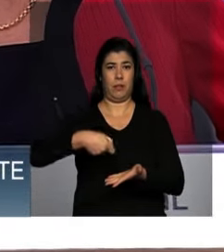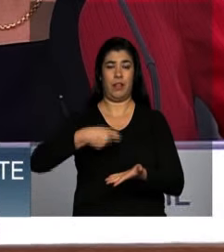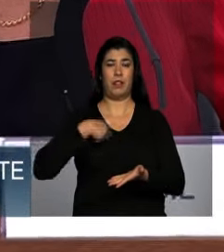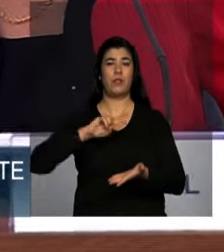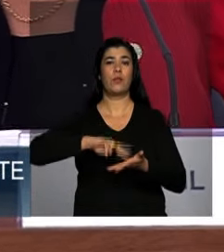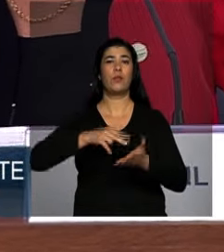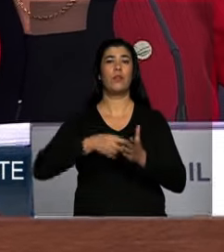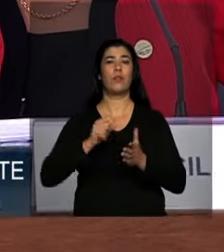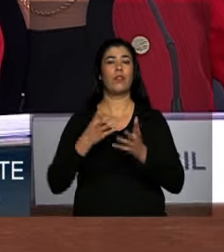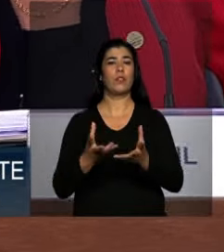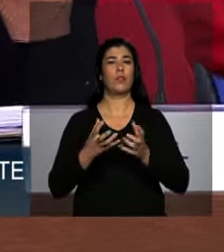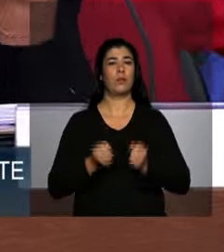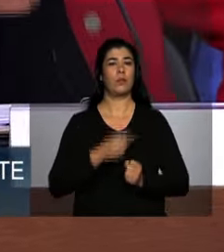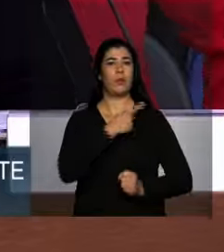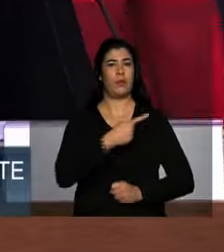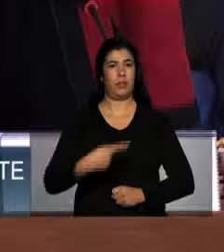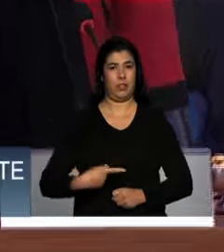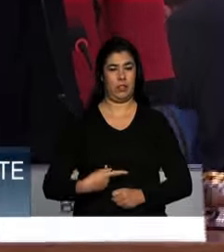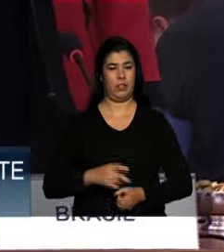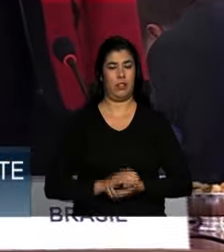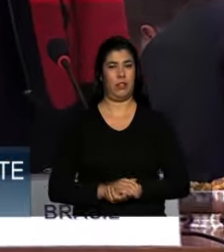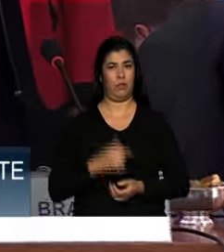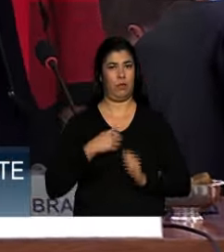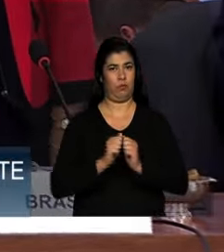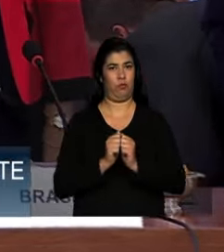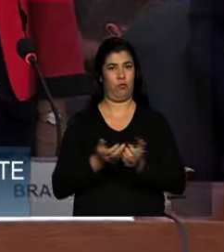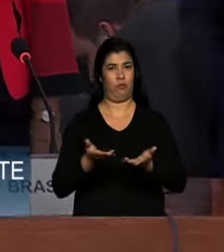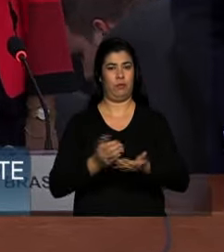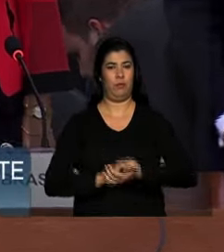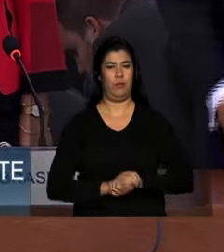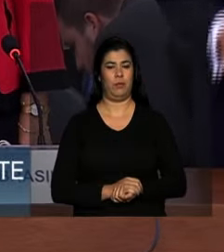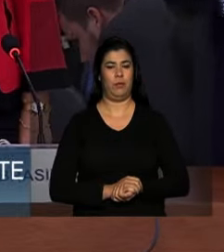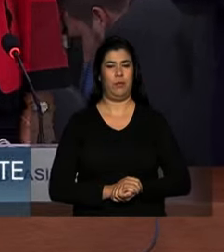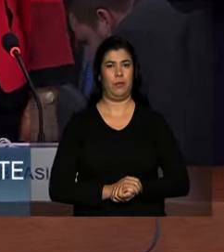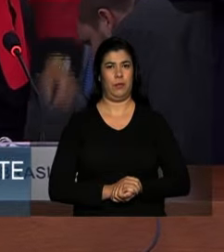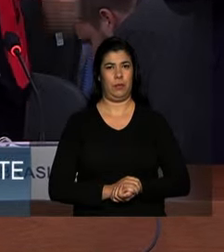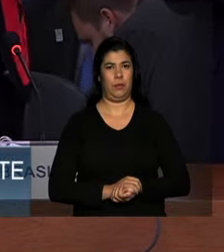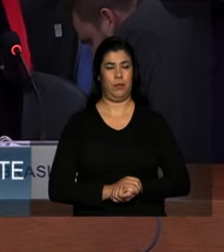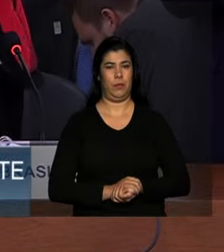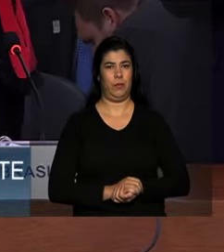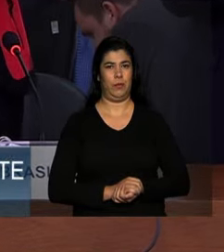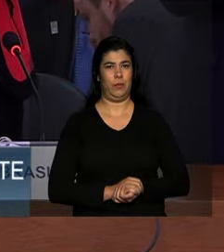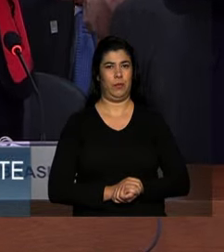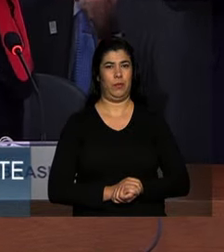a presidência agora. Eu levanto junto.